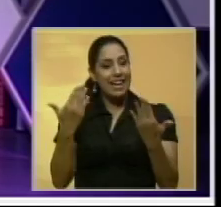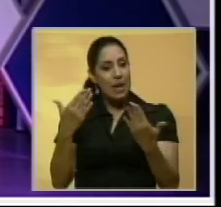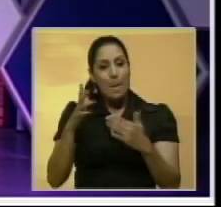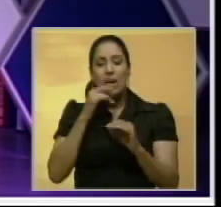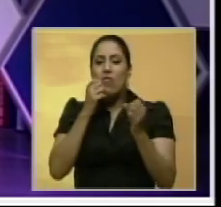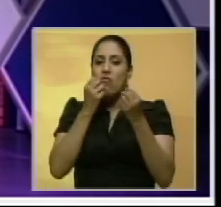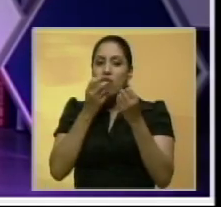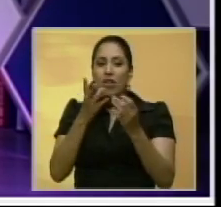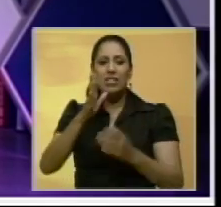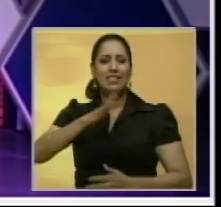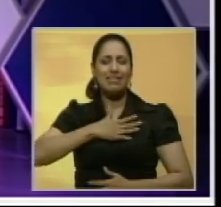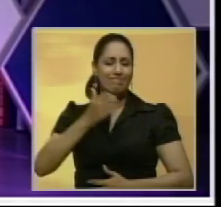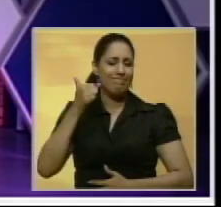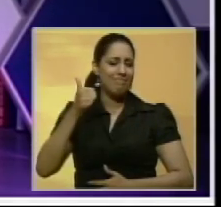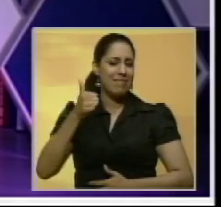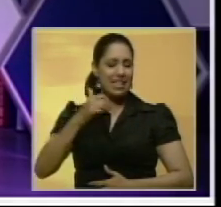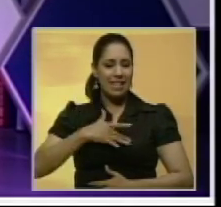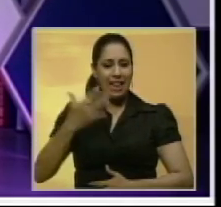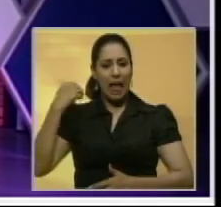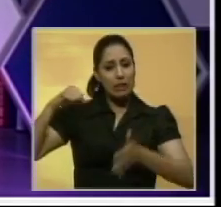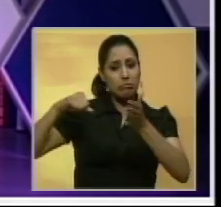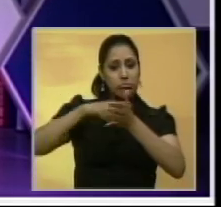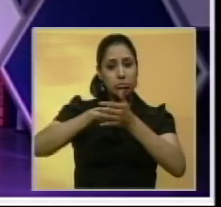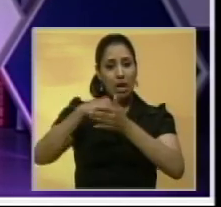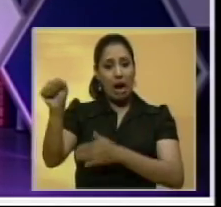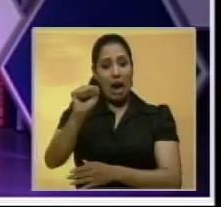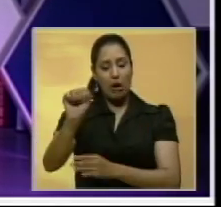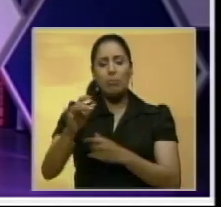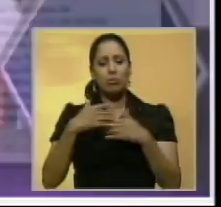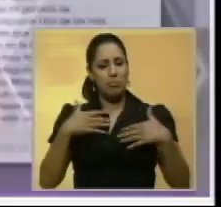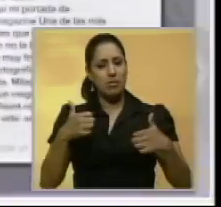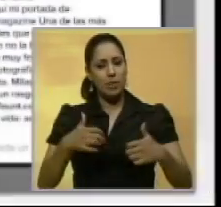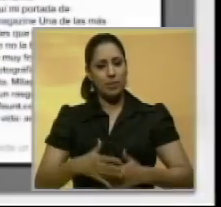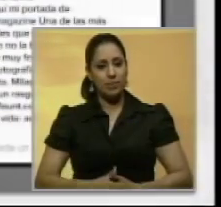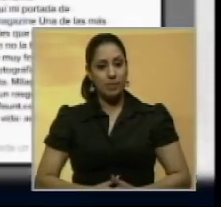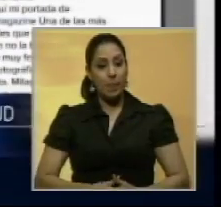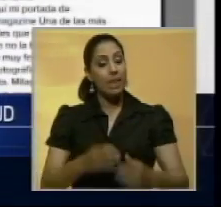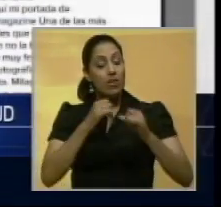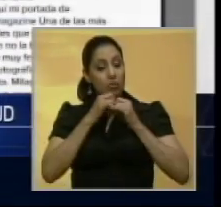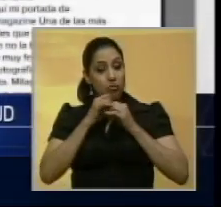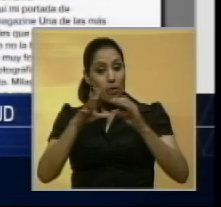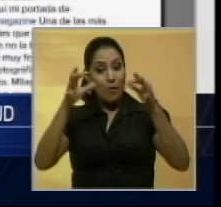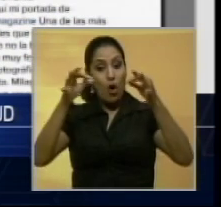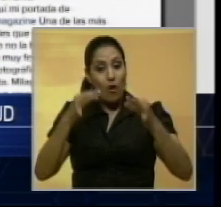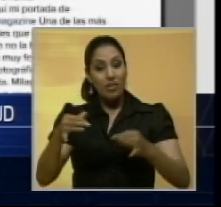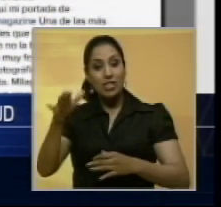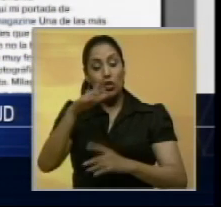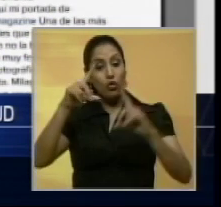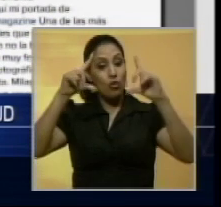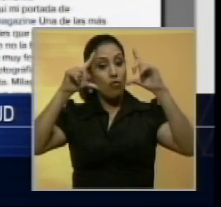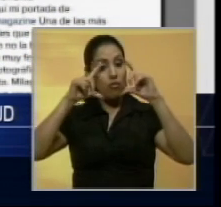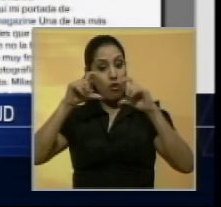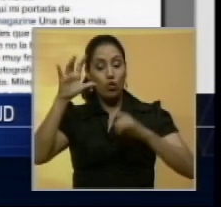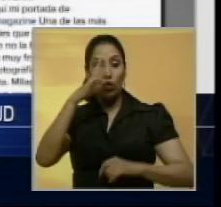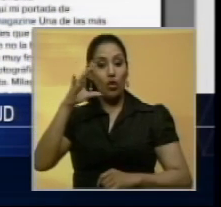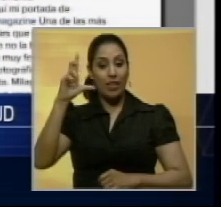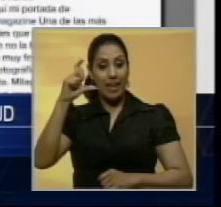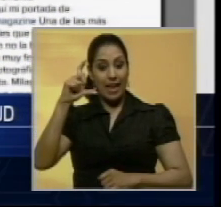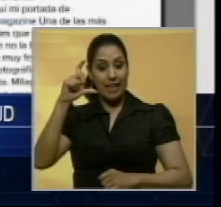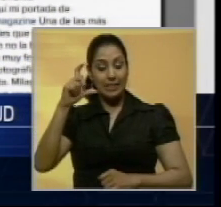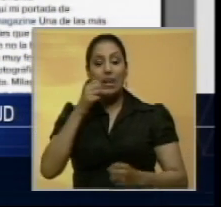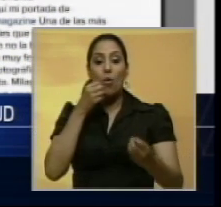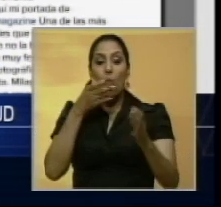para informar que está muy bien luego de sufrir un accidente automovilístico. La noticia la confirmó a través de una fotografía en Instagram